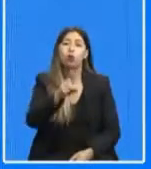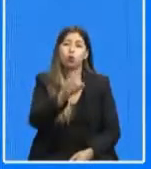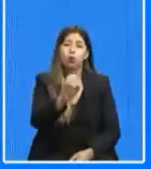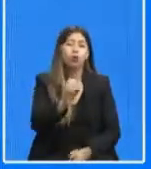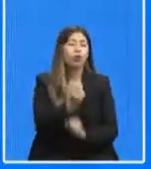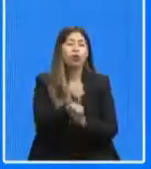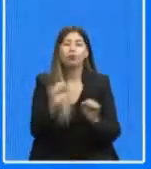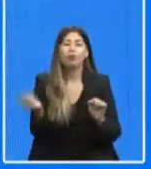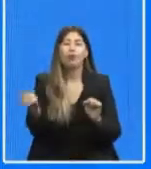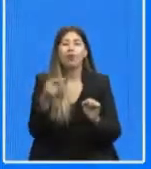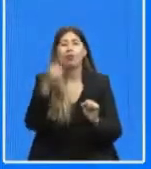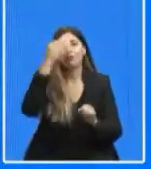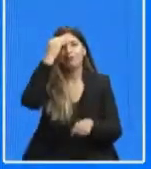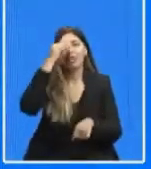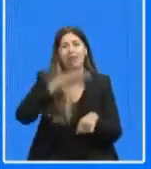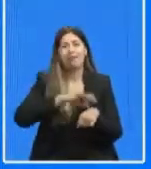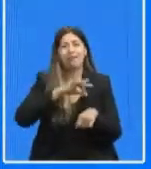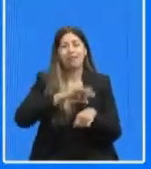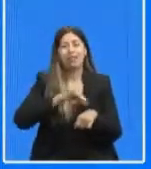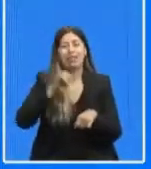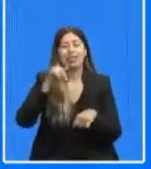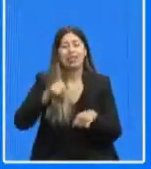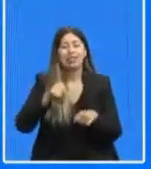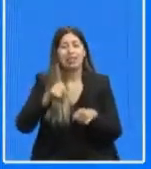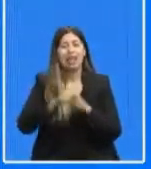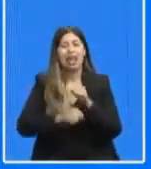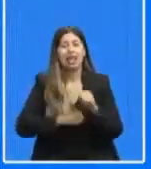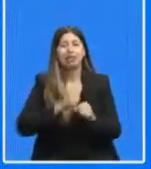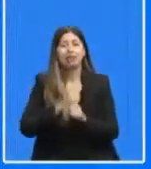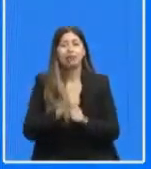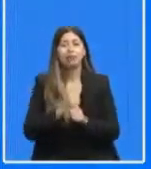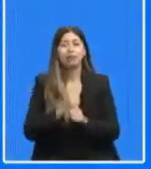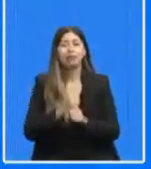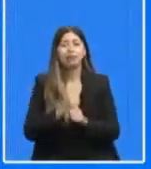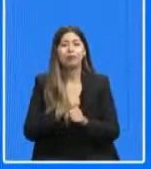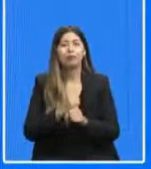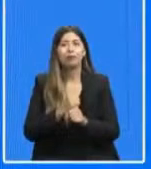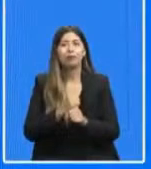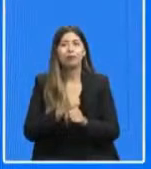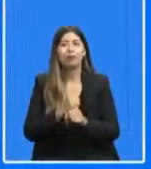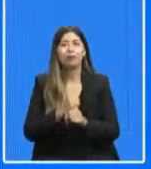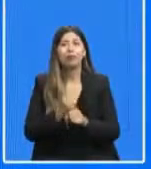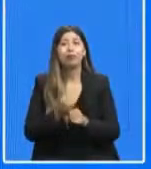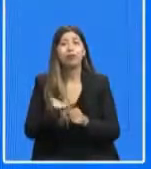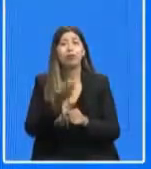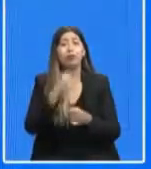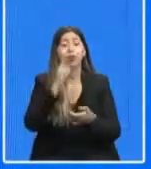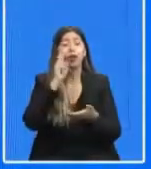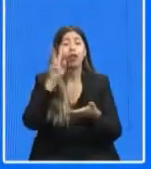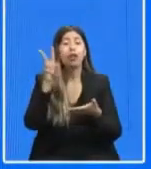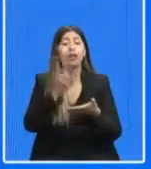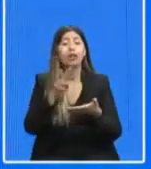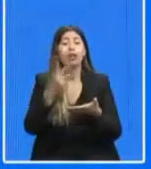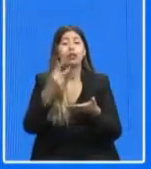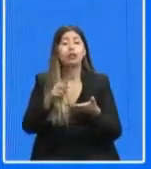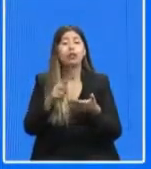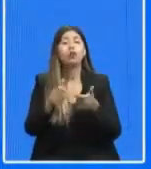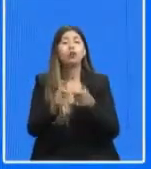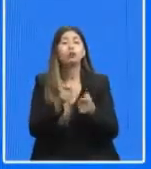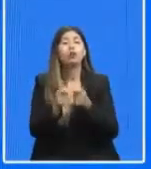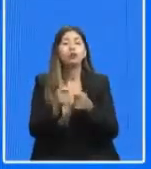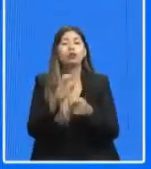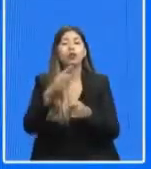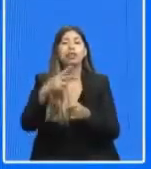se encuentra enfermo en esta edición de Congreso Futuro, y que estamos leyendo sus chats